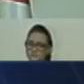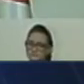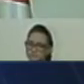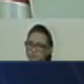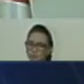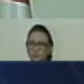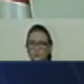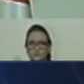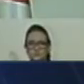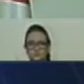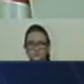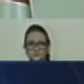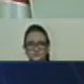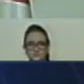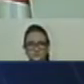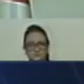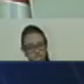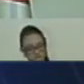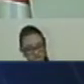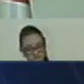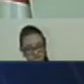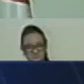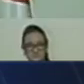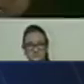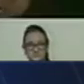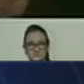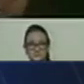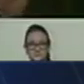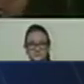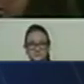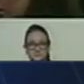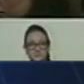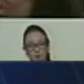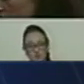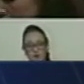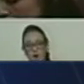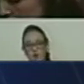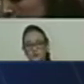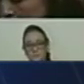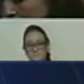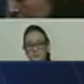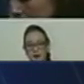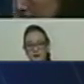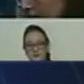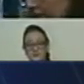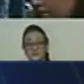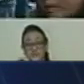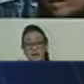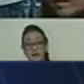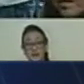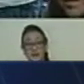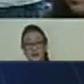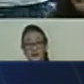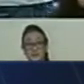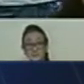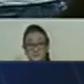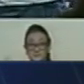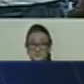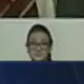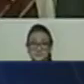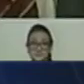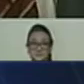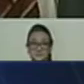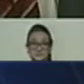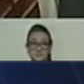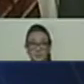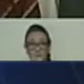superémoslos. Estoy a la orden. Osmari Hernández, CNN. Ah, mire, yo hablando mal de CNN aquí.